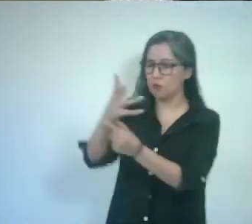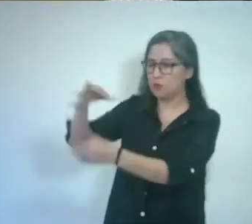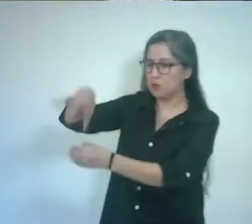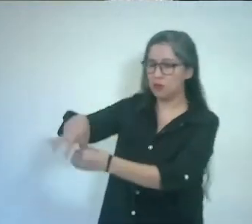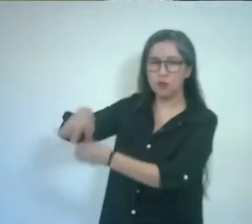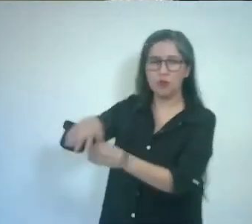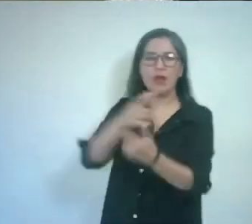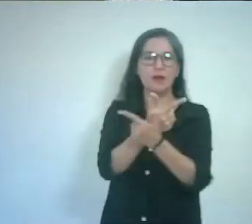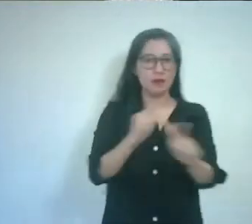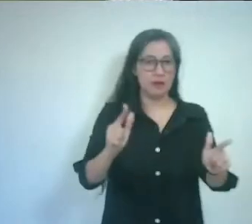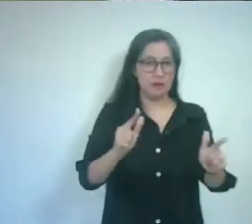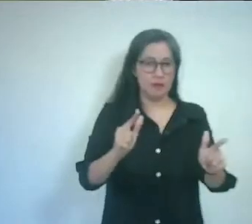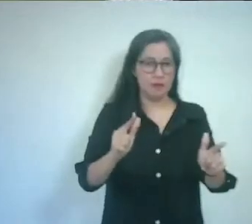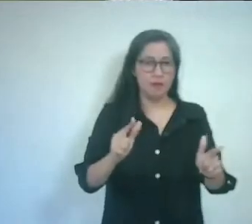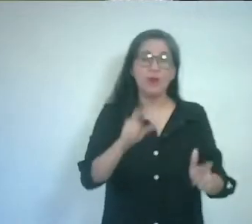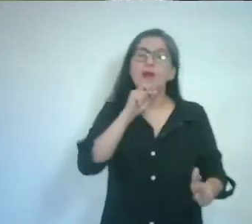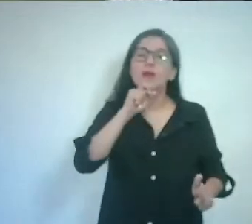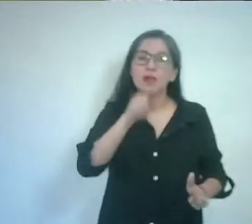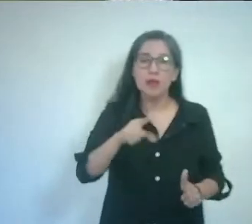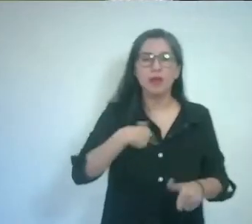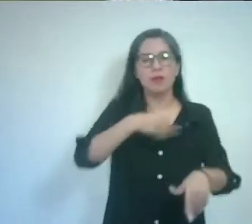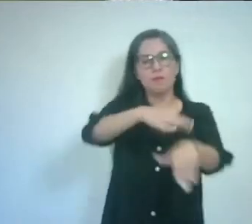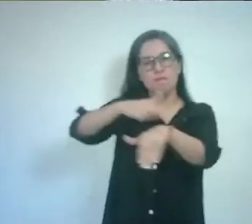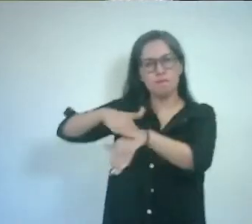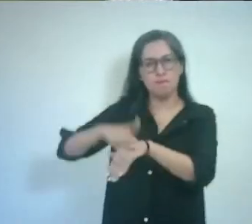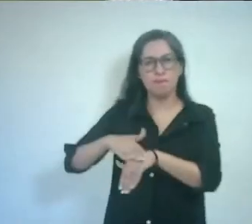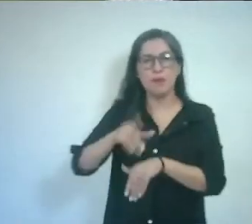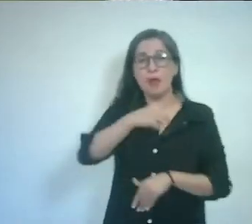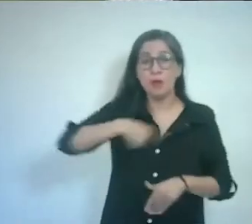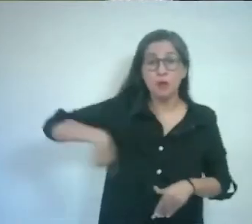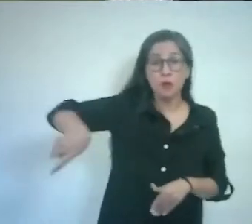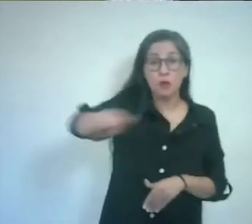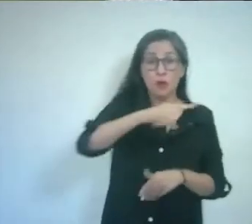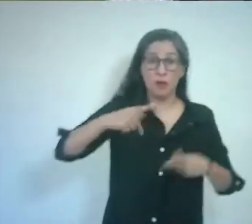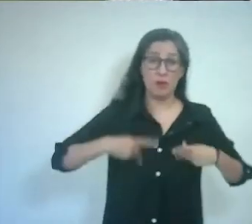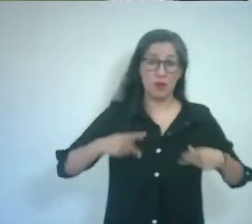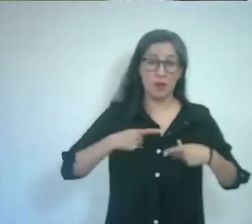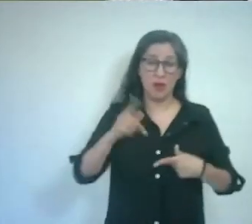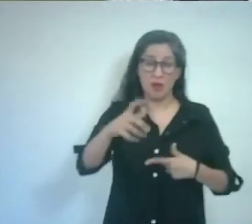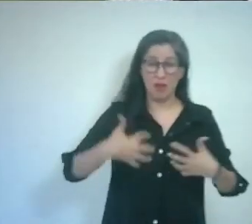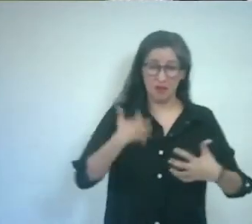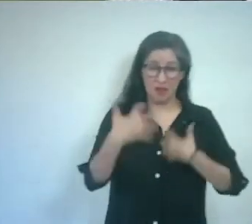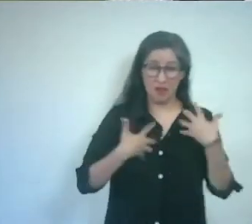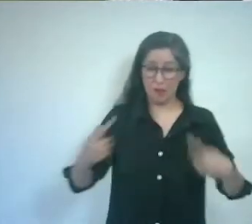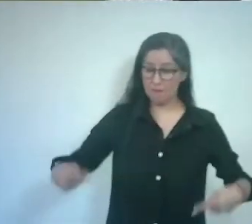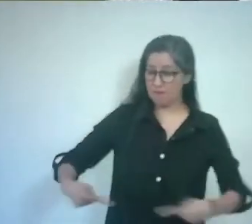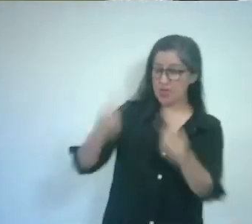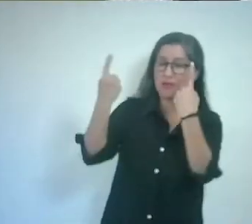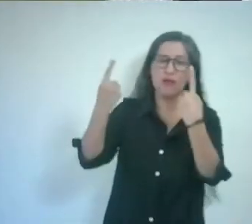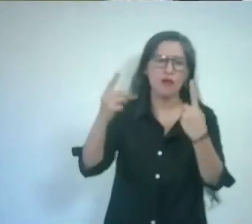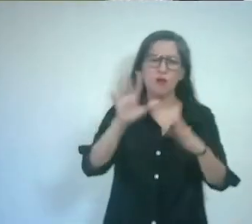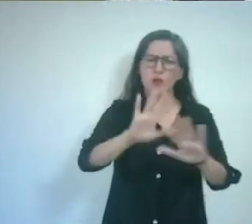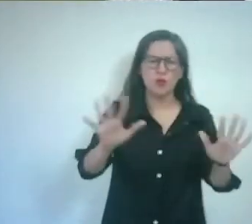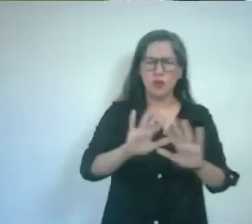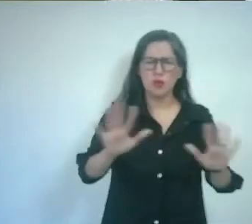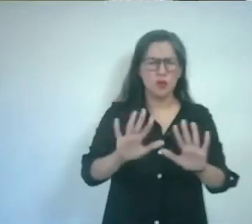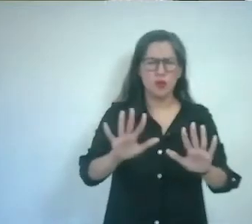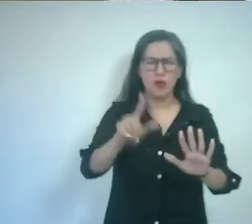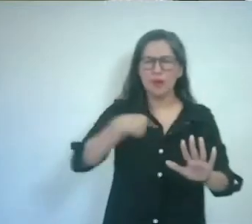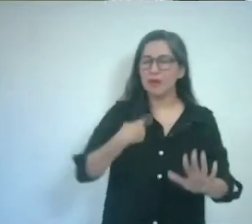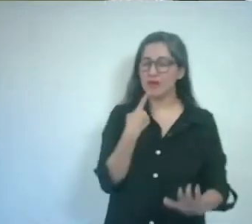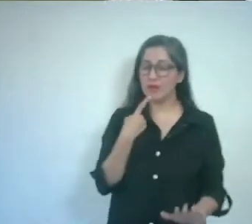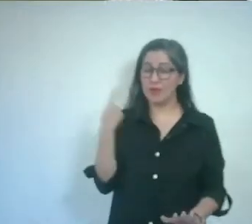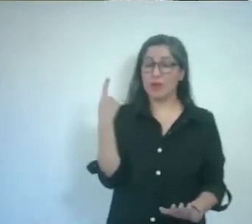reserva. También hacemos un llamado a la ciudadanía a no caer en provocaciones, a denunciar a quienes pretenden